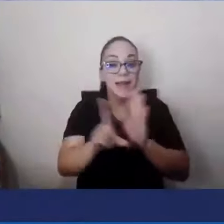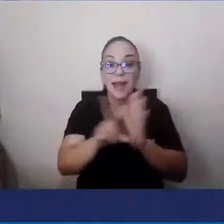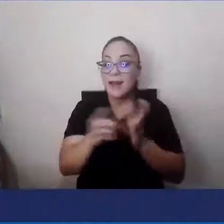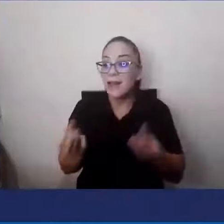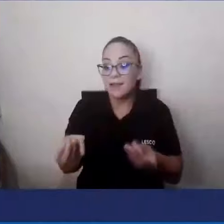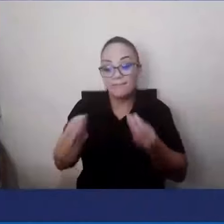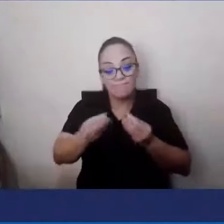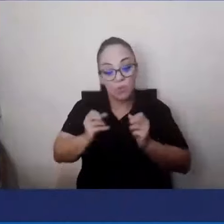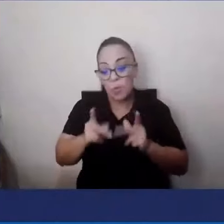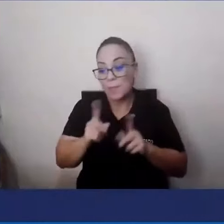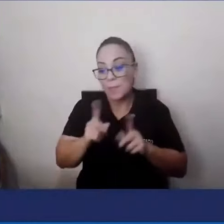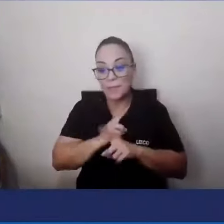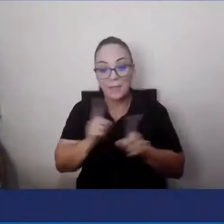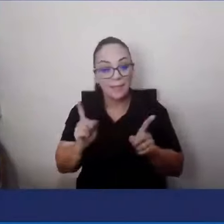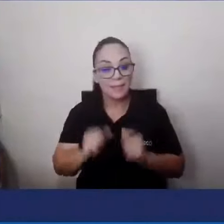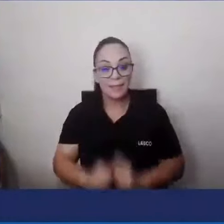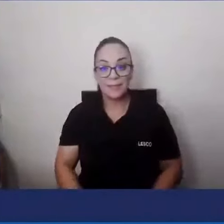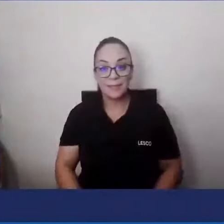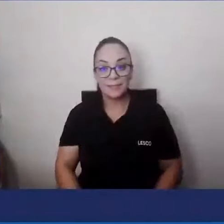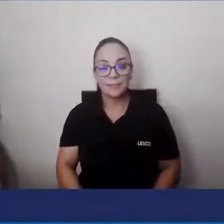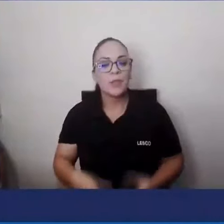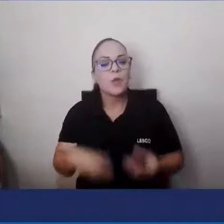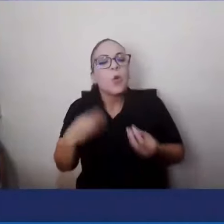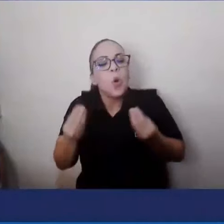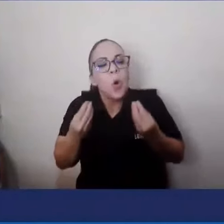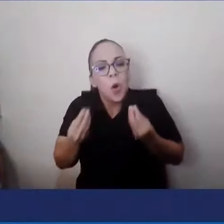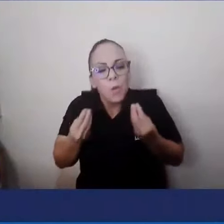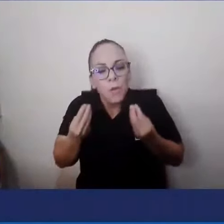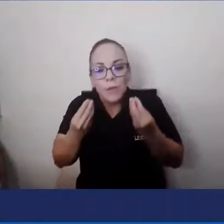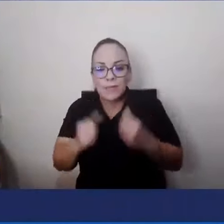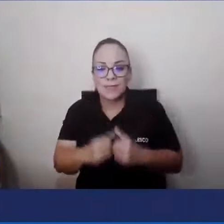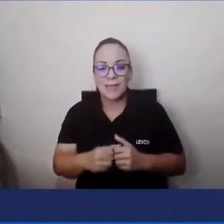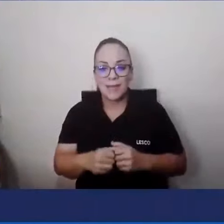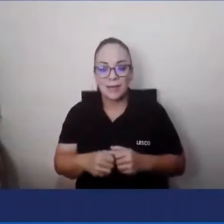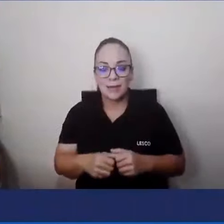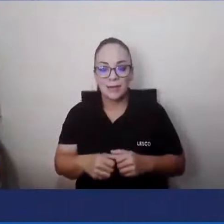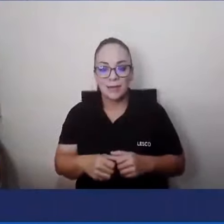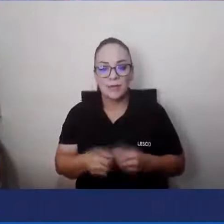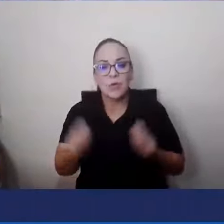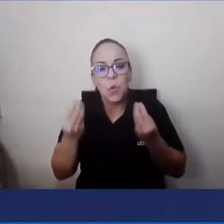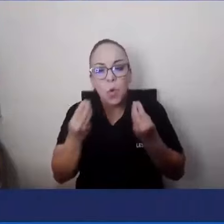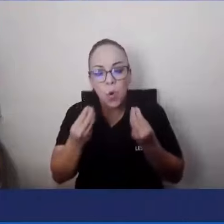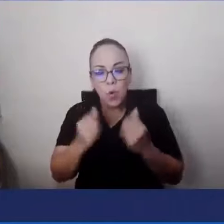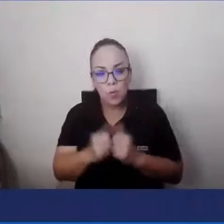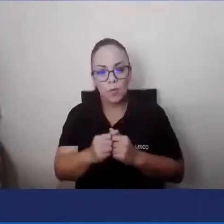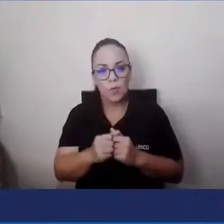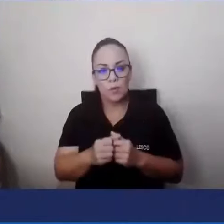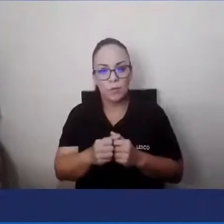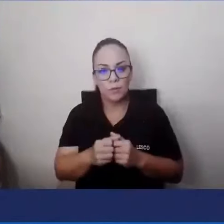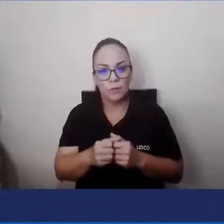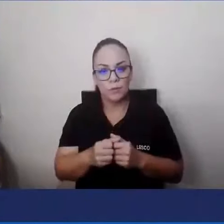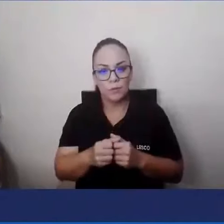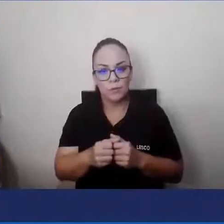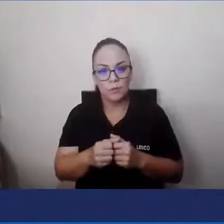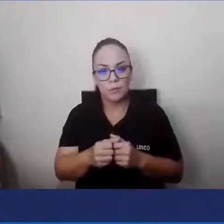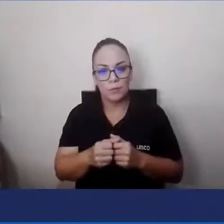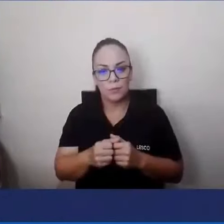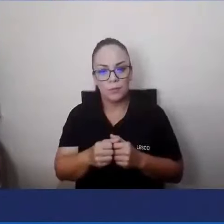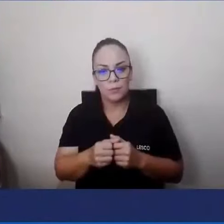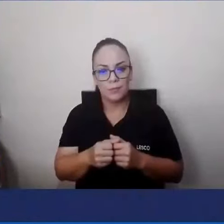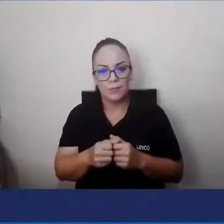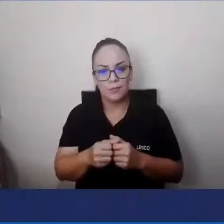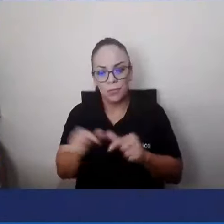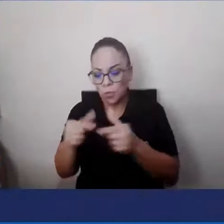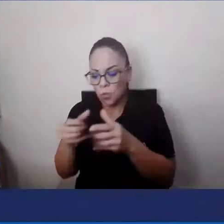permite. ¿Cómo puede ser que poco, un puñado de cientos de personas pueden